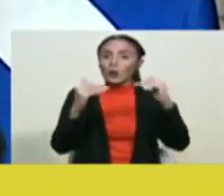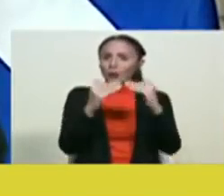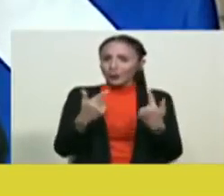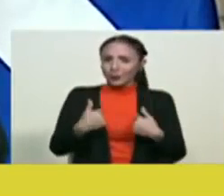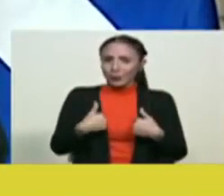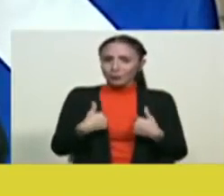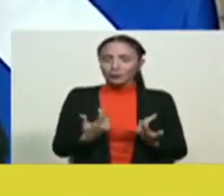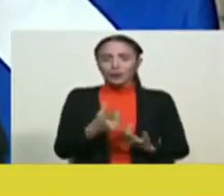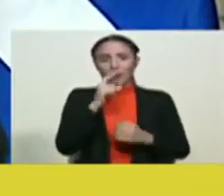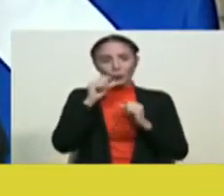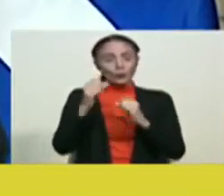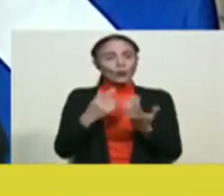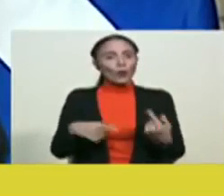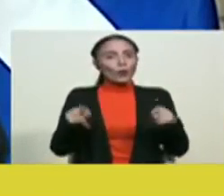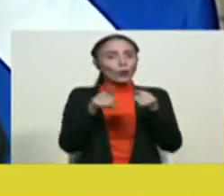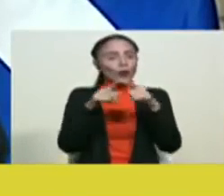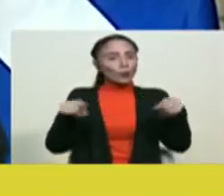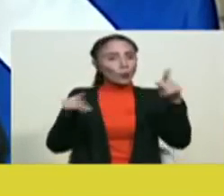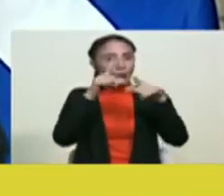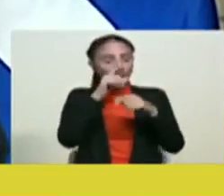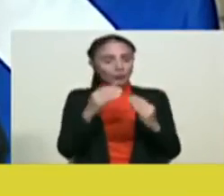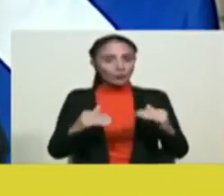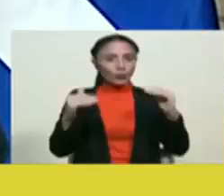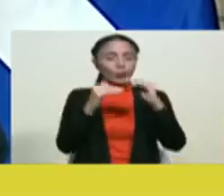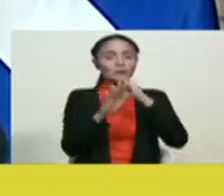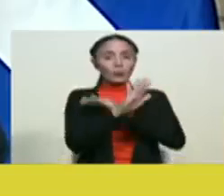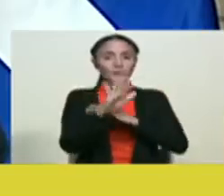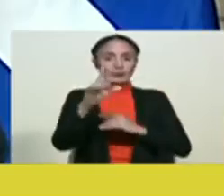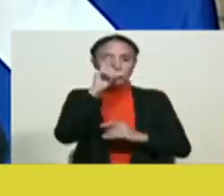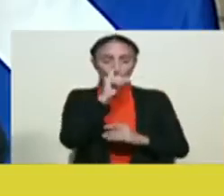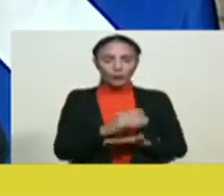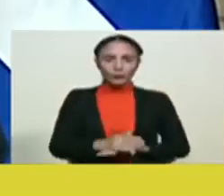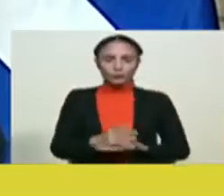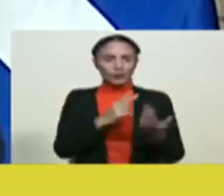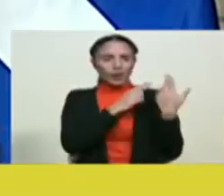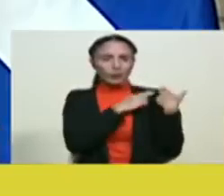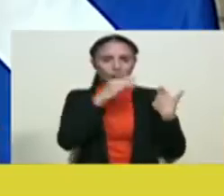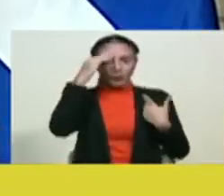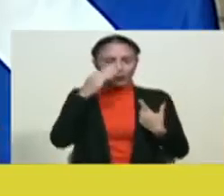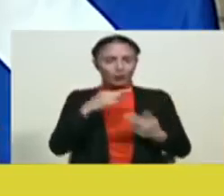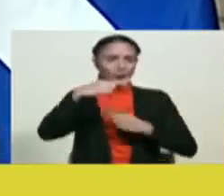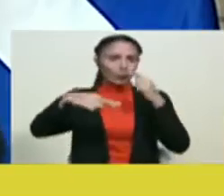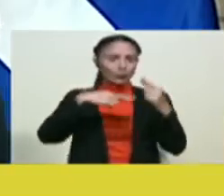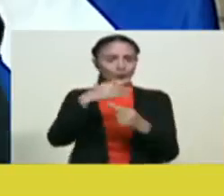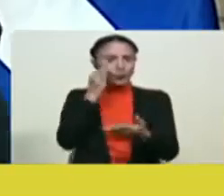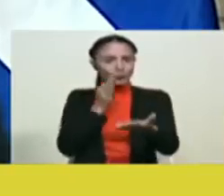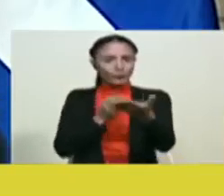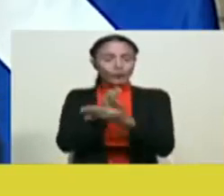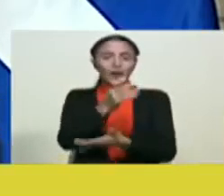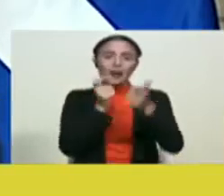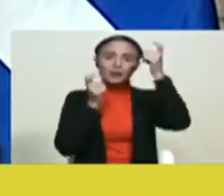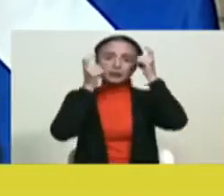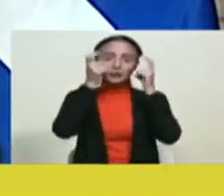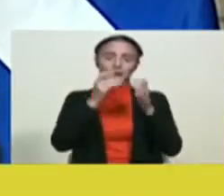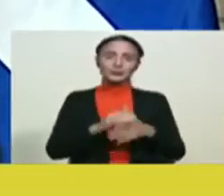familia soldado firme valiente patriota revolucionario leal